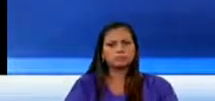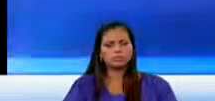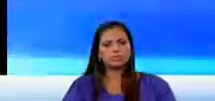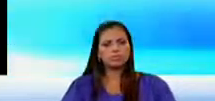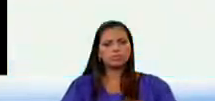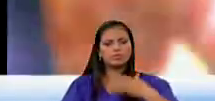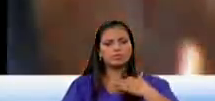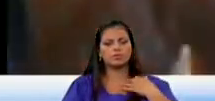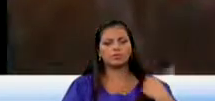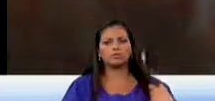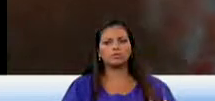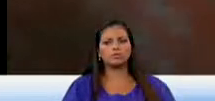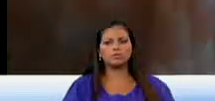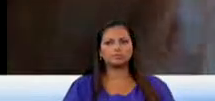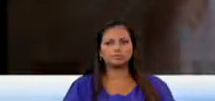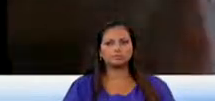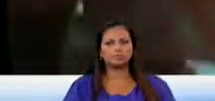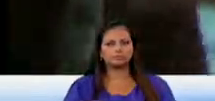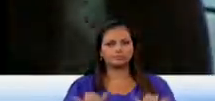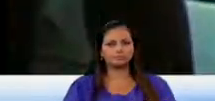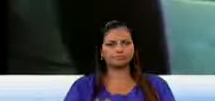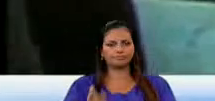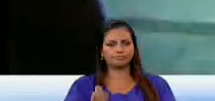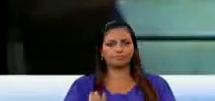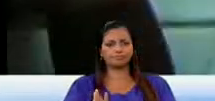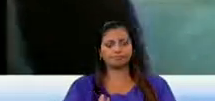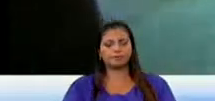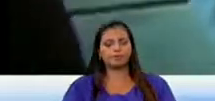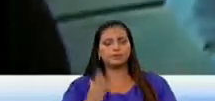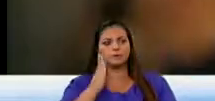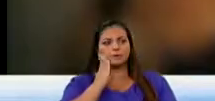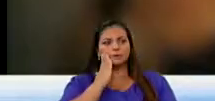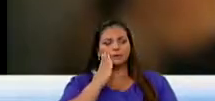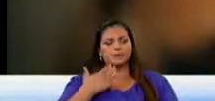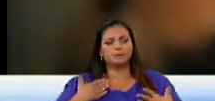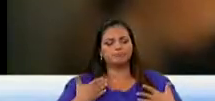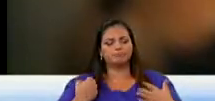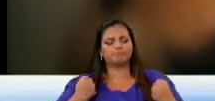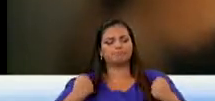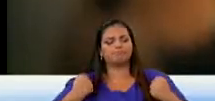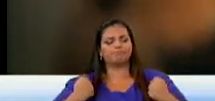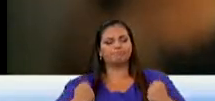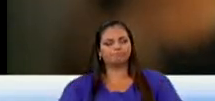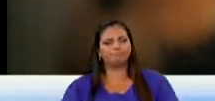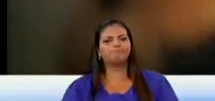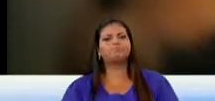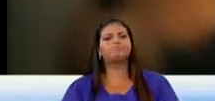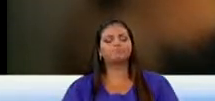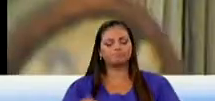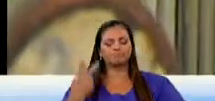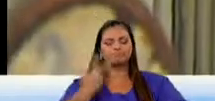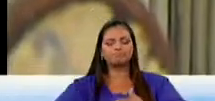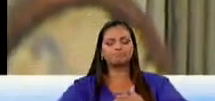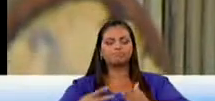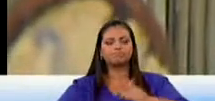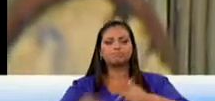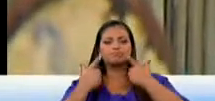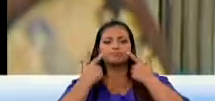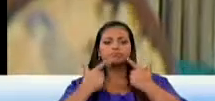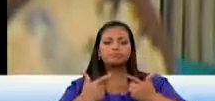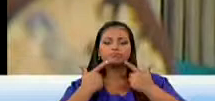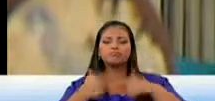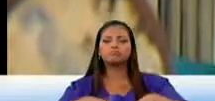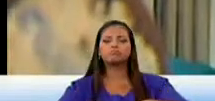y la intervención. Ahora solo espera llenarse de fuerza y valor para que toda su legión congénita no se